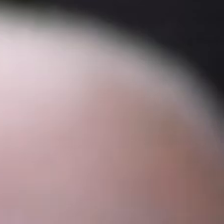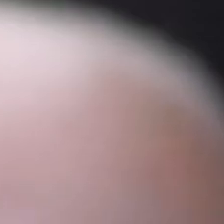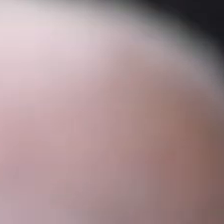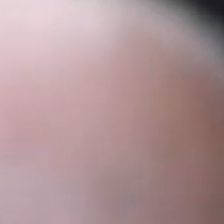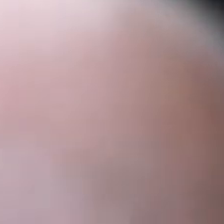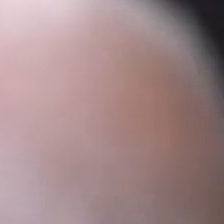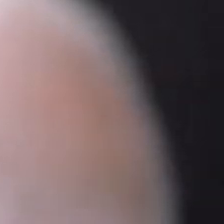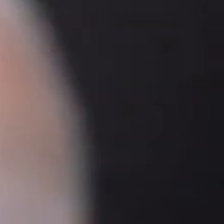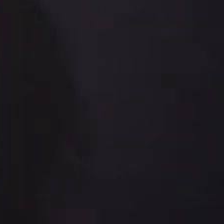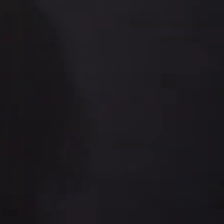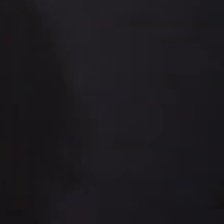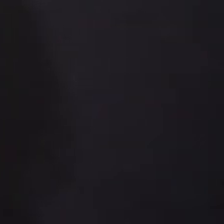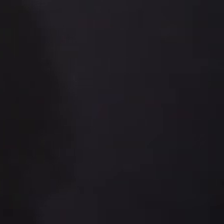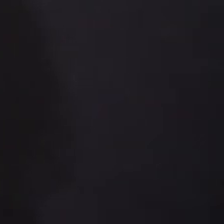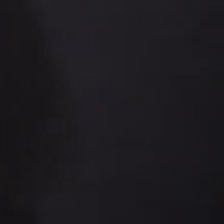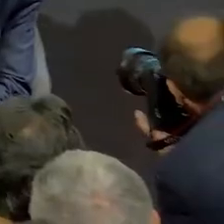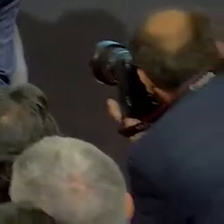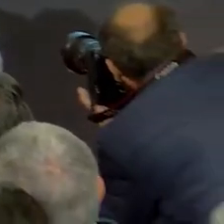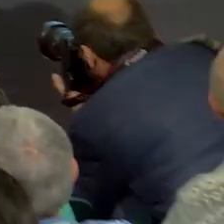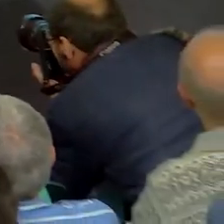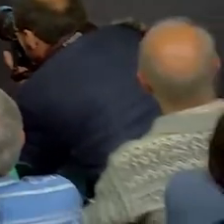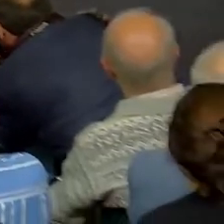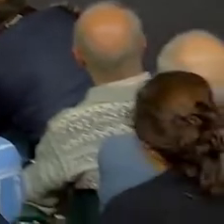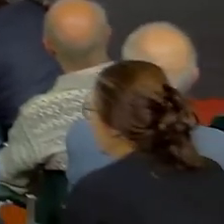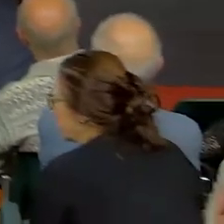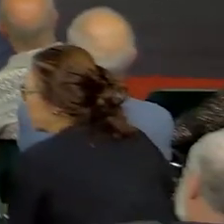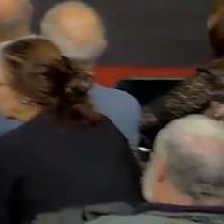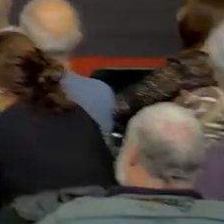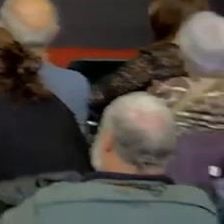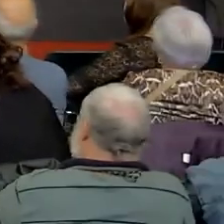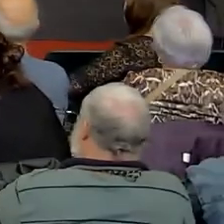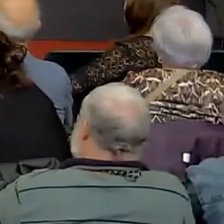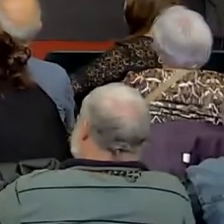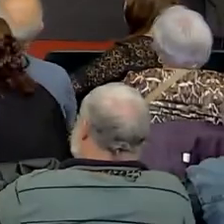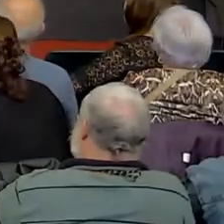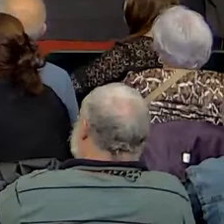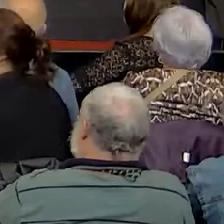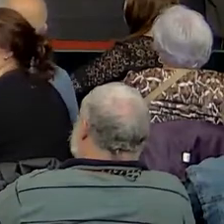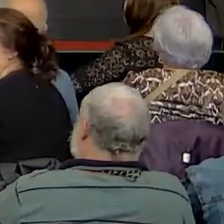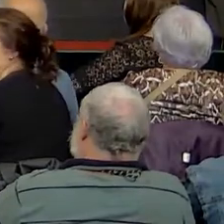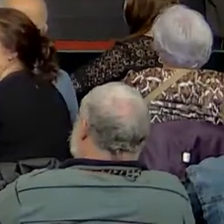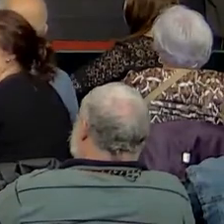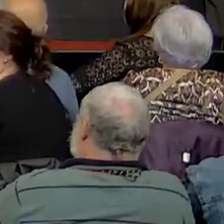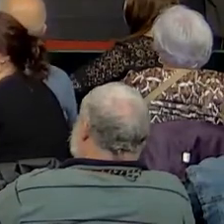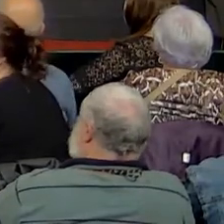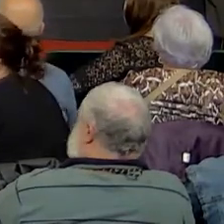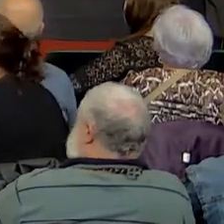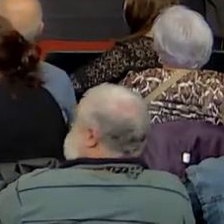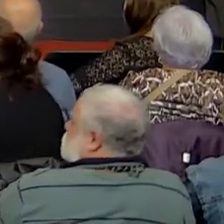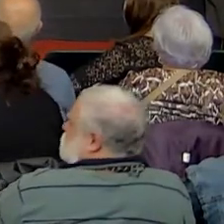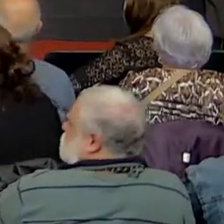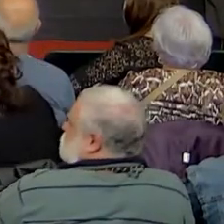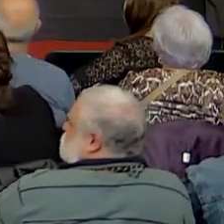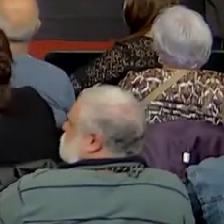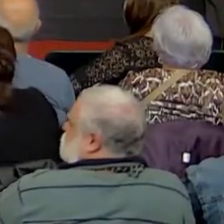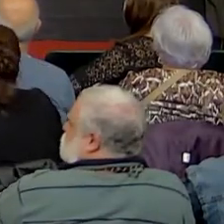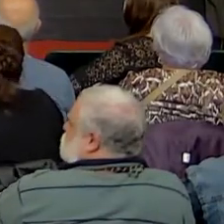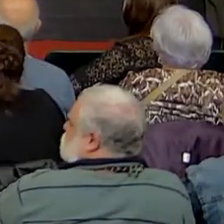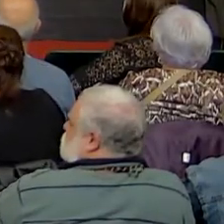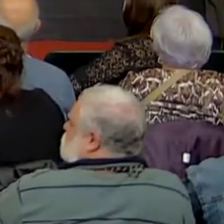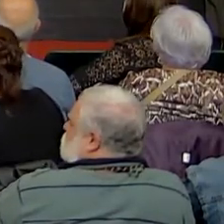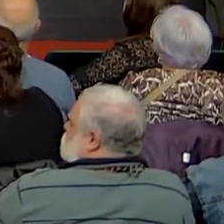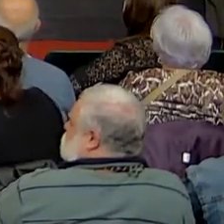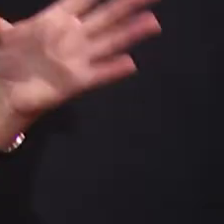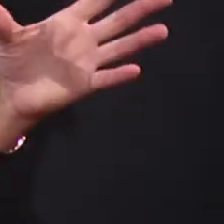tabús respecto á censura sobre o xornalismo, sobre o espionaxe. No sei un momento, de feito,